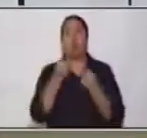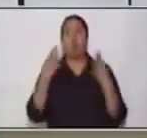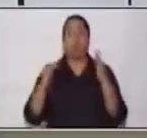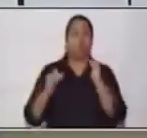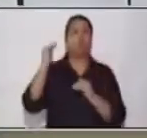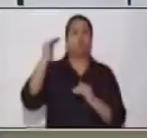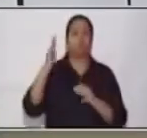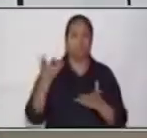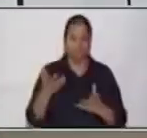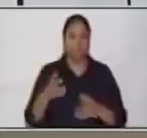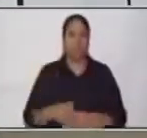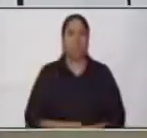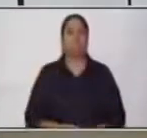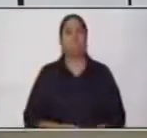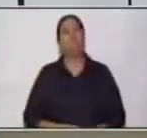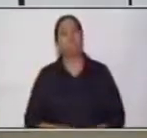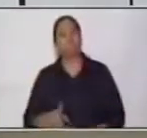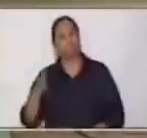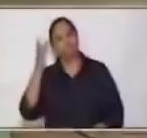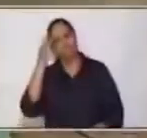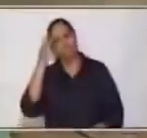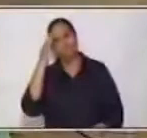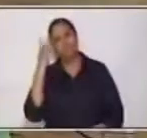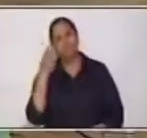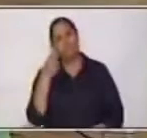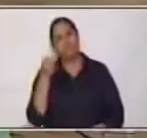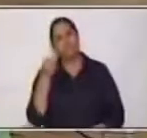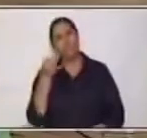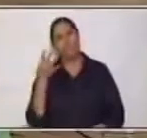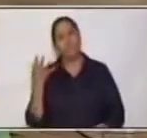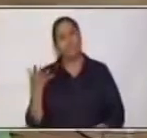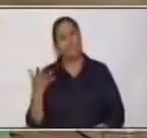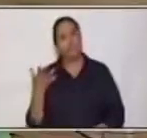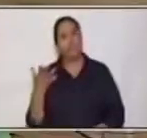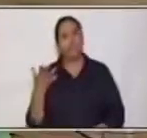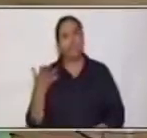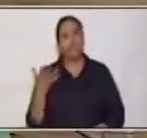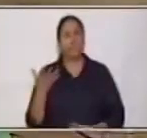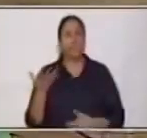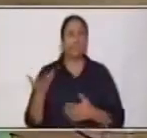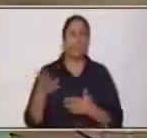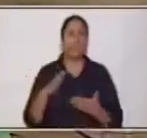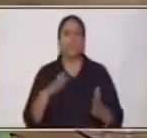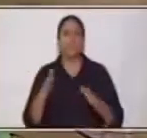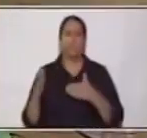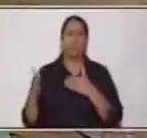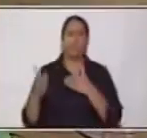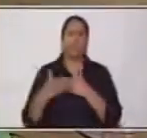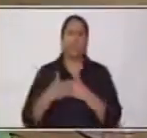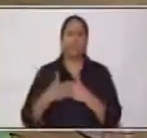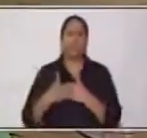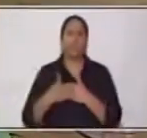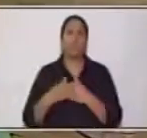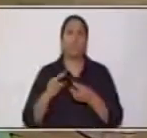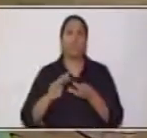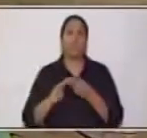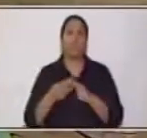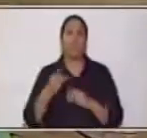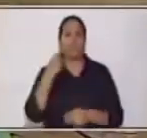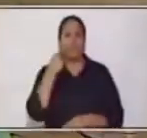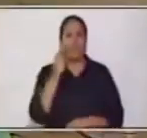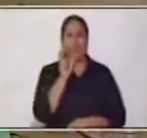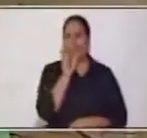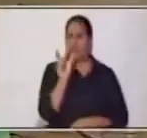Bien, nos conviene algún número y muy cerca de la que se ve en el modelo matemático de la ecuación